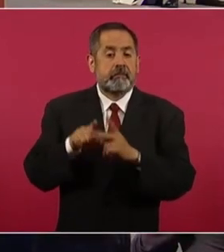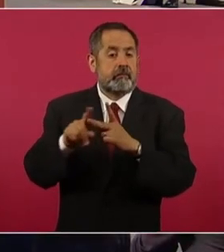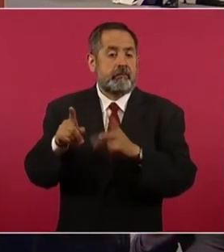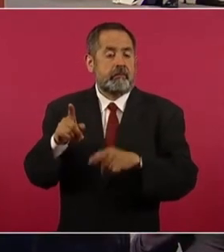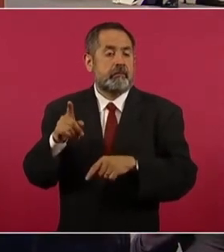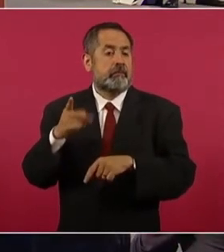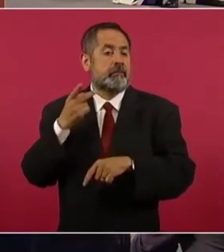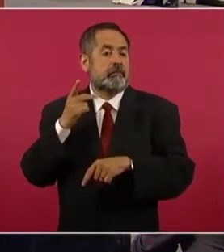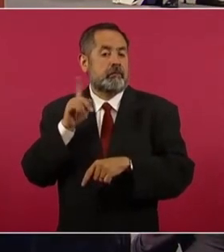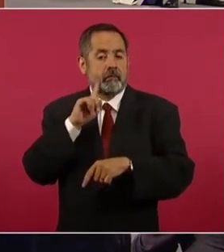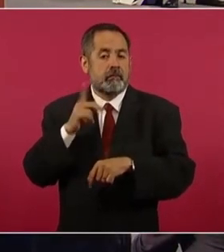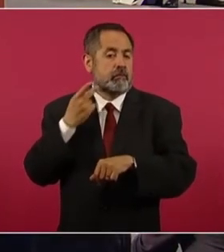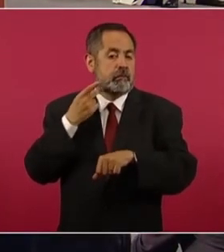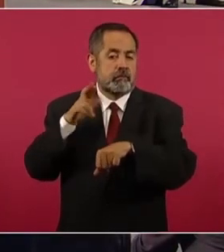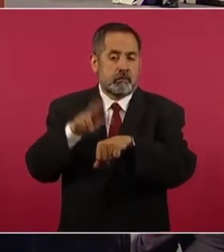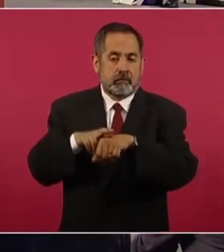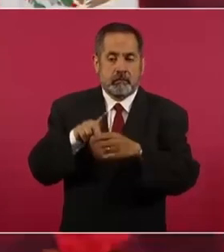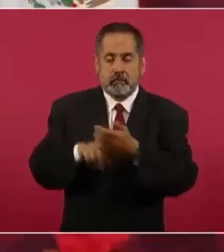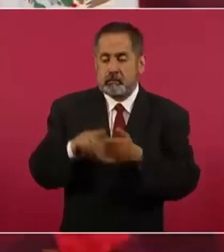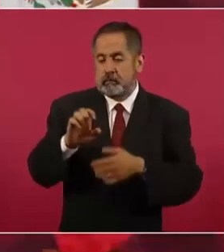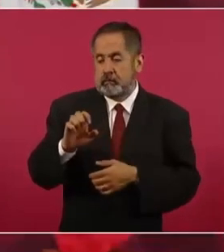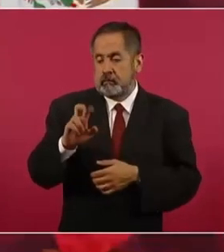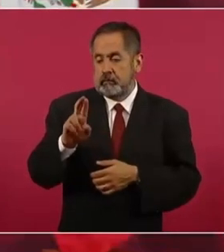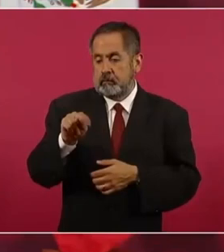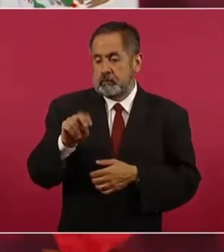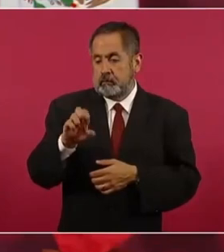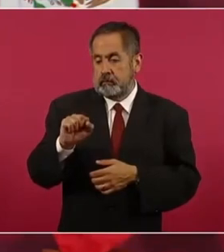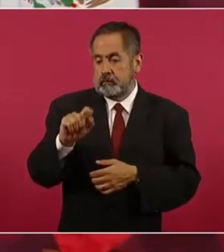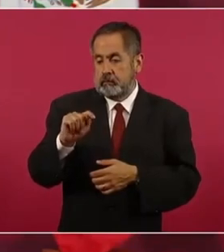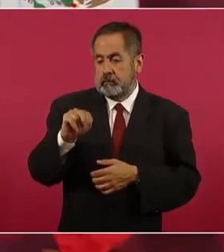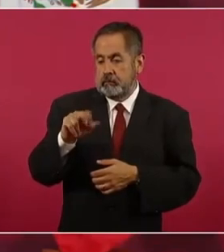procuradora Ernestina Godoy